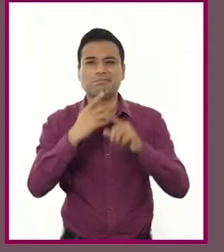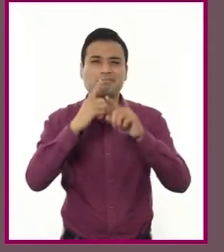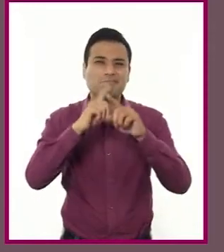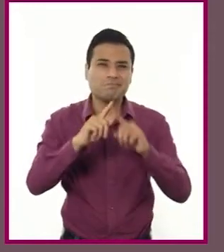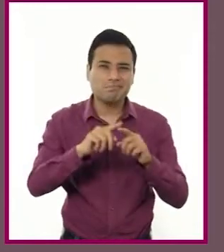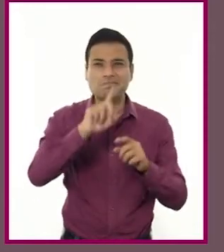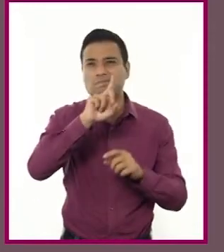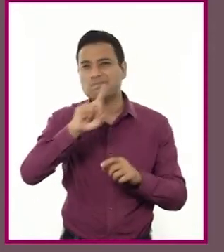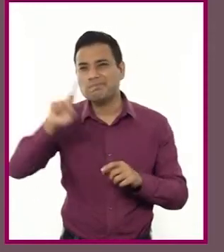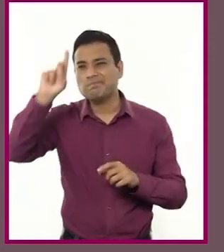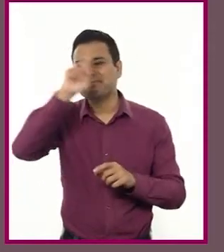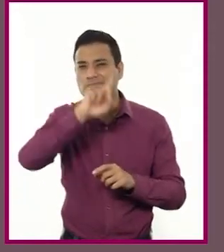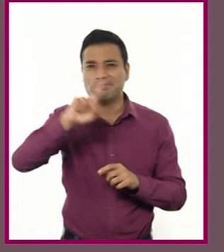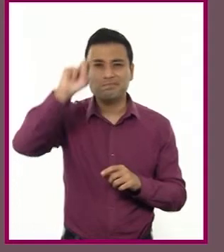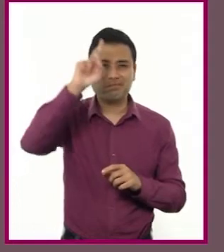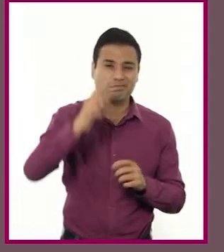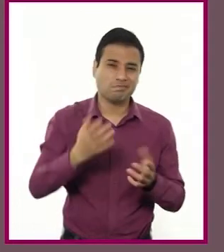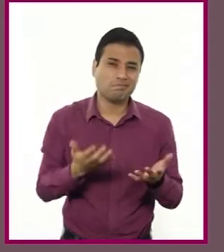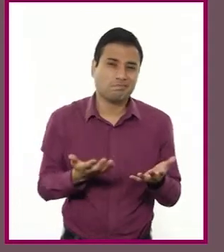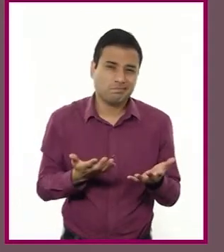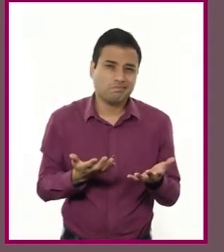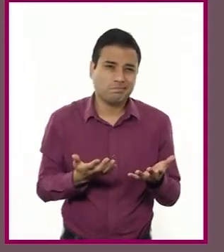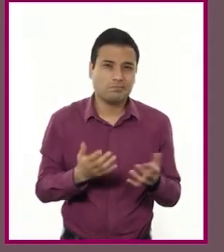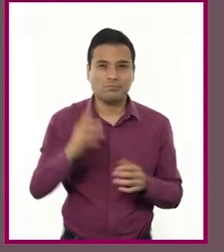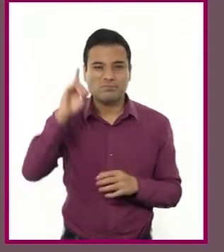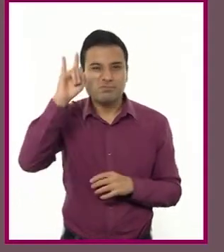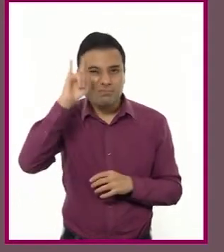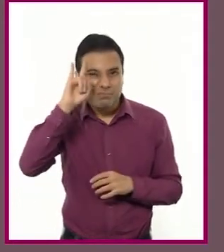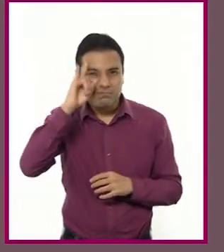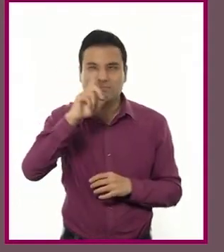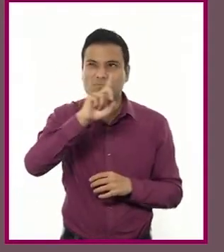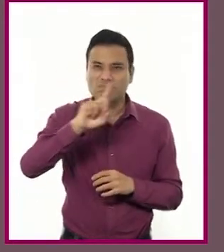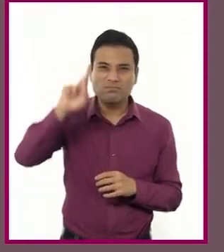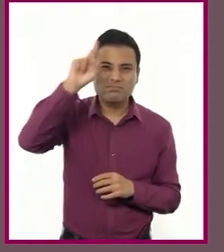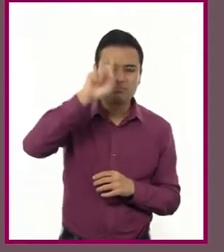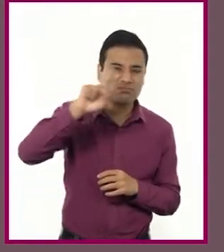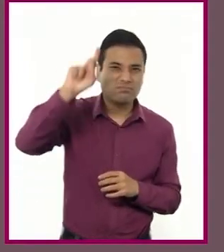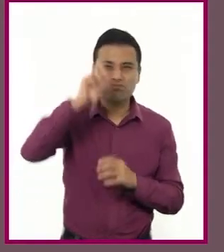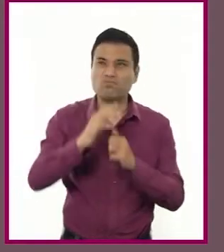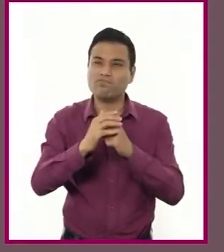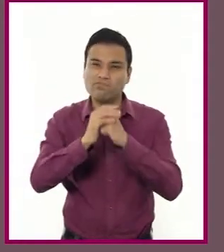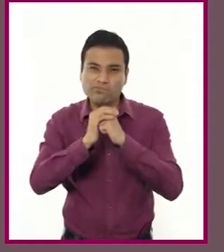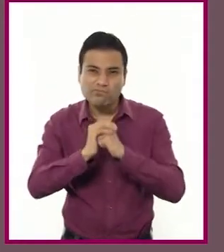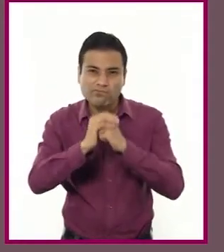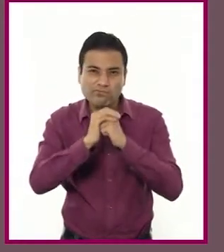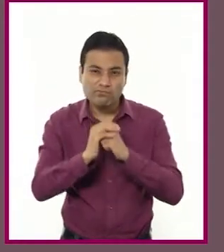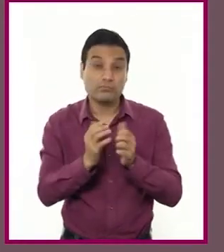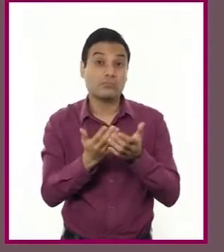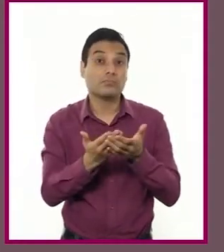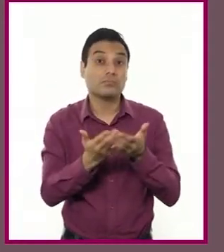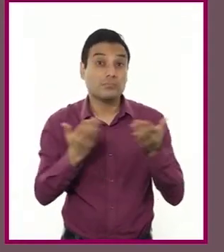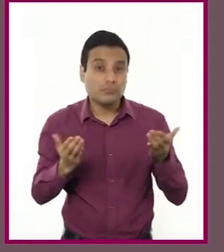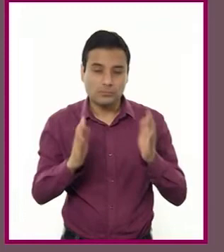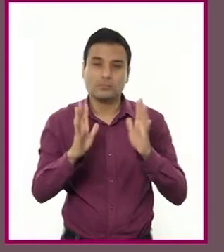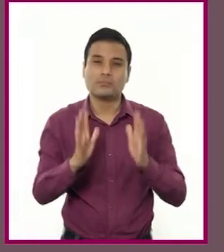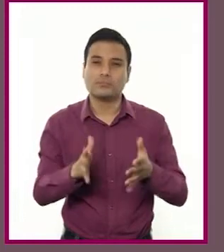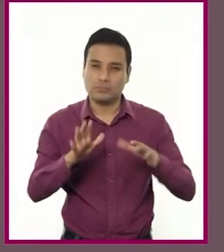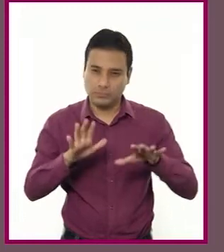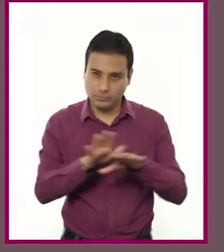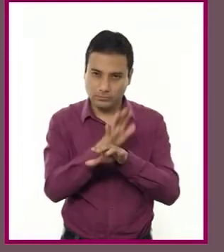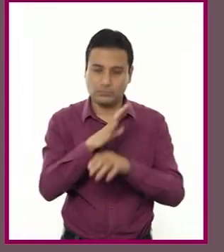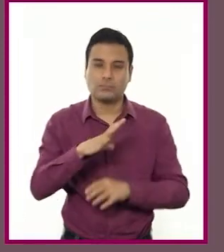hubo particular memoria y adoración de los demonios, la hubiera ahora de Jesucristo y veneración de los santos.